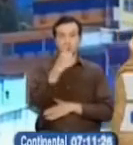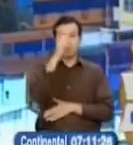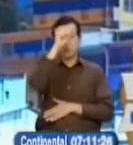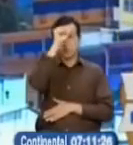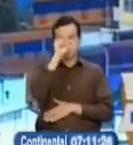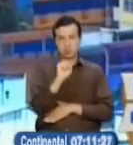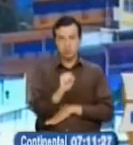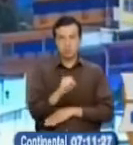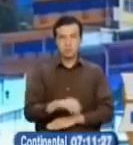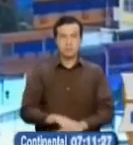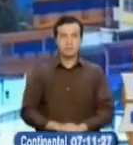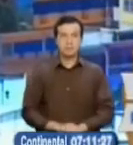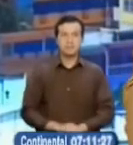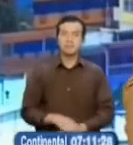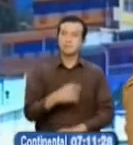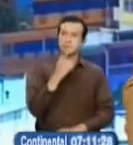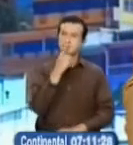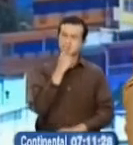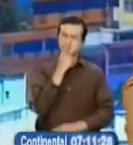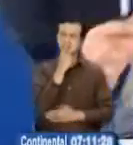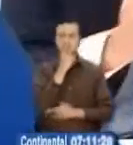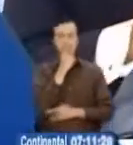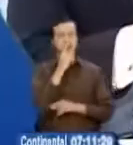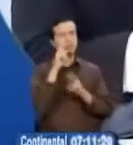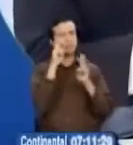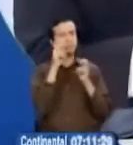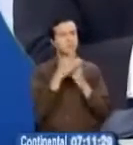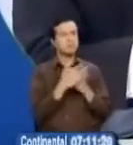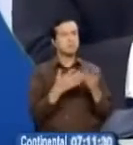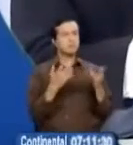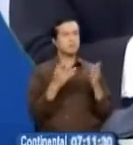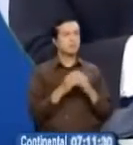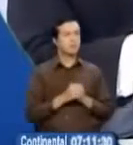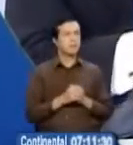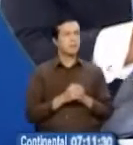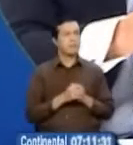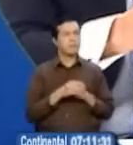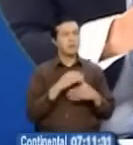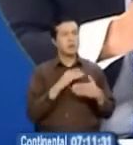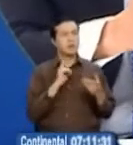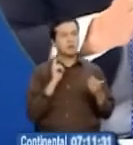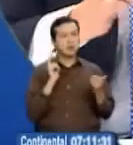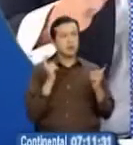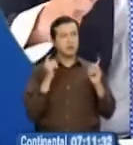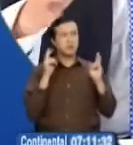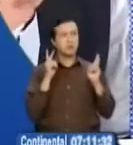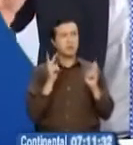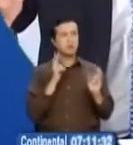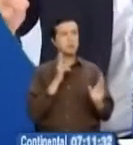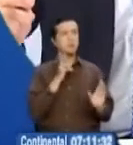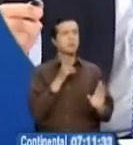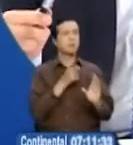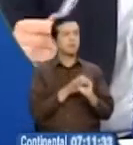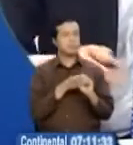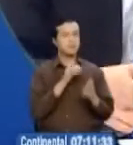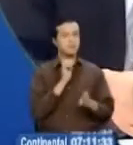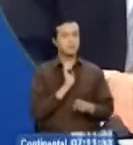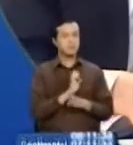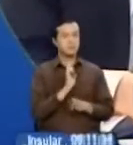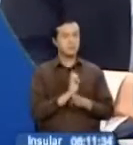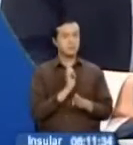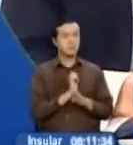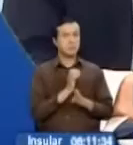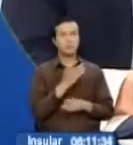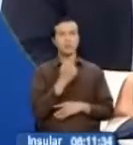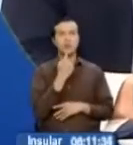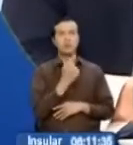sierra. Qué interesante este tema. Ahora, en términos de evolución en cuanto a la participación ecuatoriana,